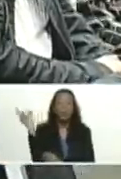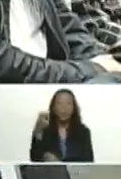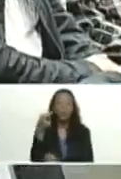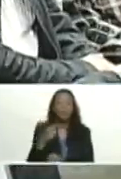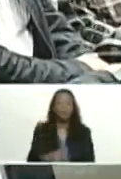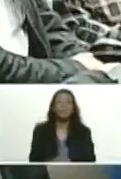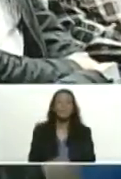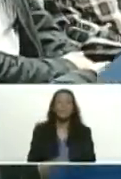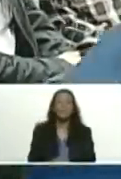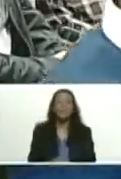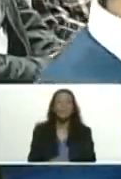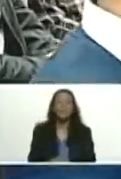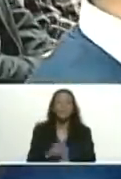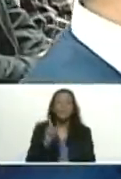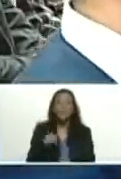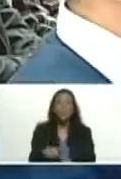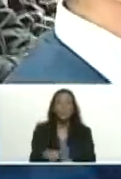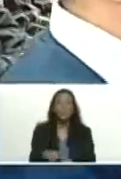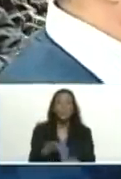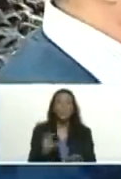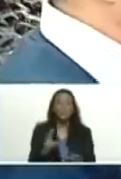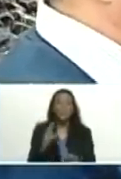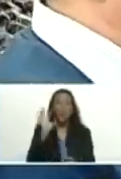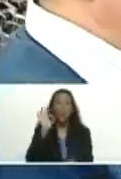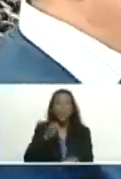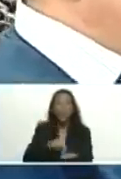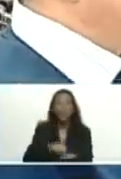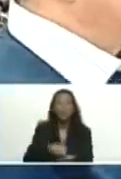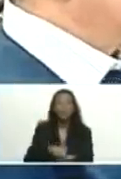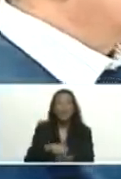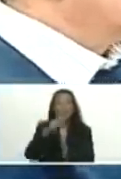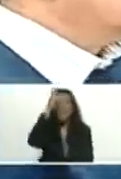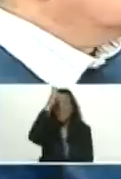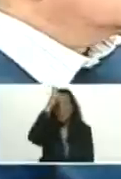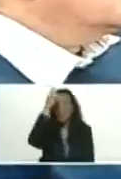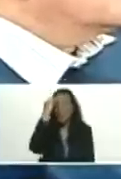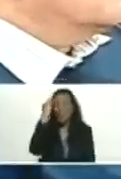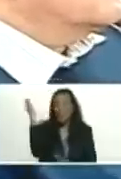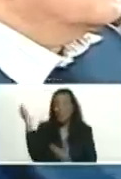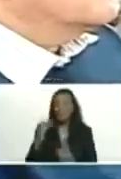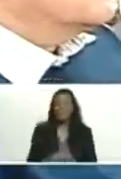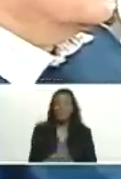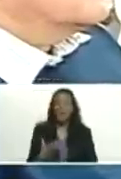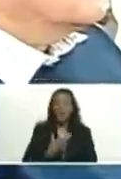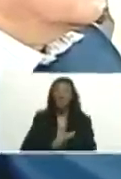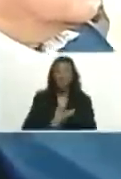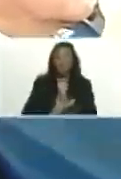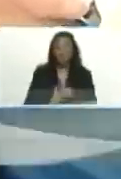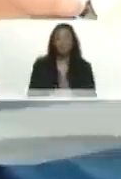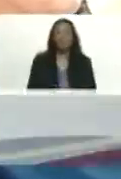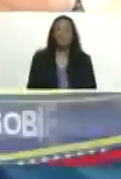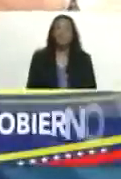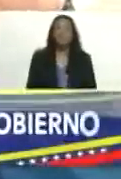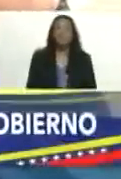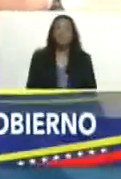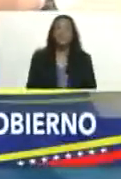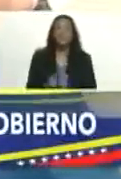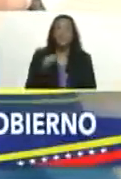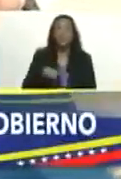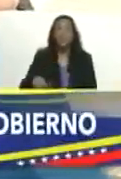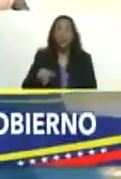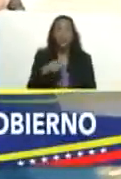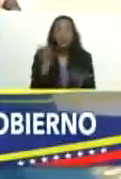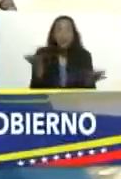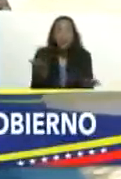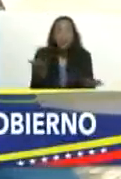está el alcalde de Carirubana, de Punto Fijo, en Falcón, el alcalde de Calabozo. ¿Cuánto